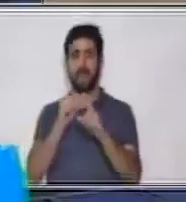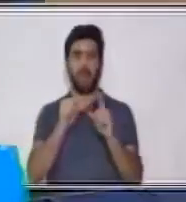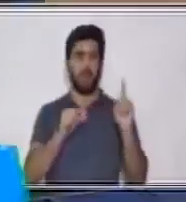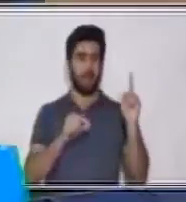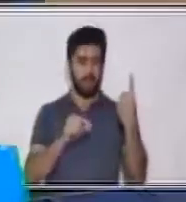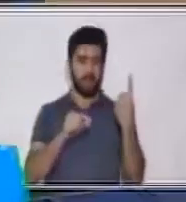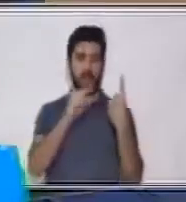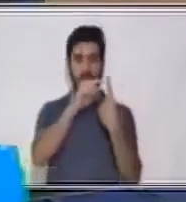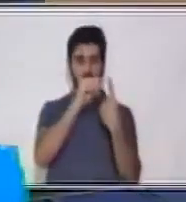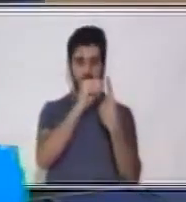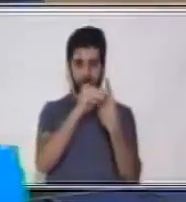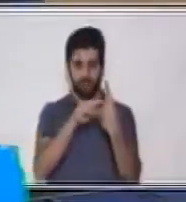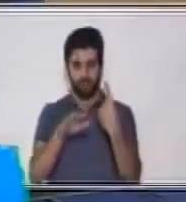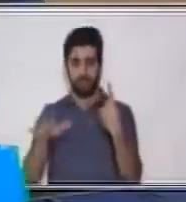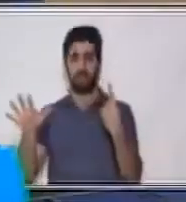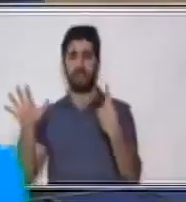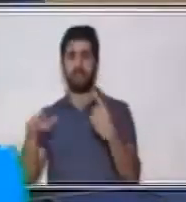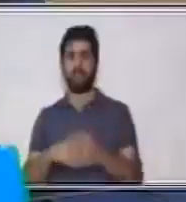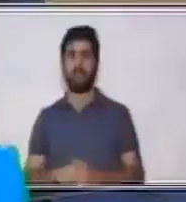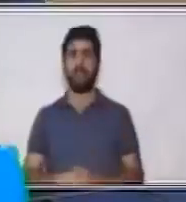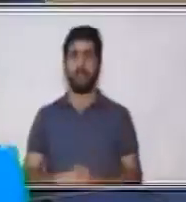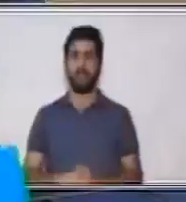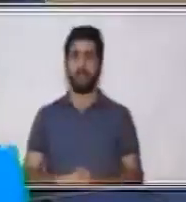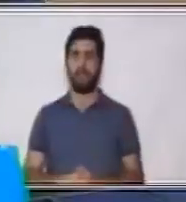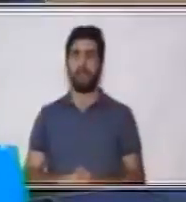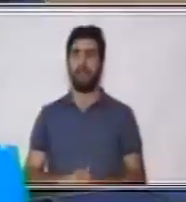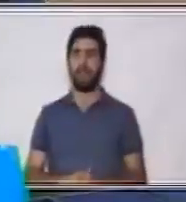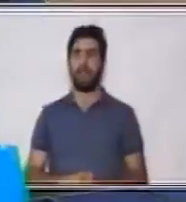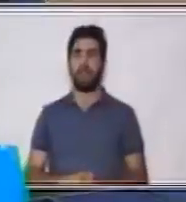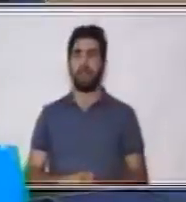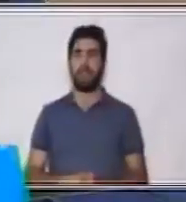primitiva o inicial.